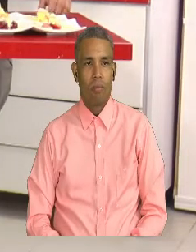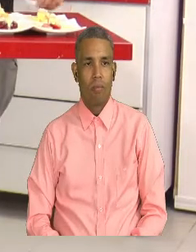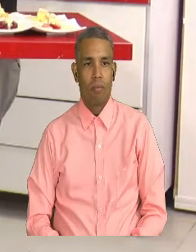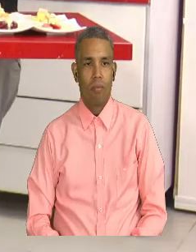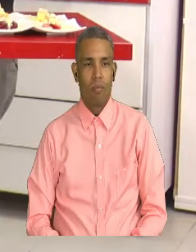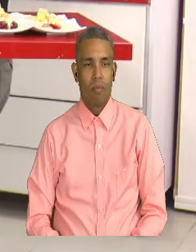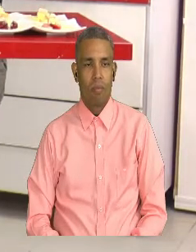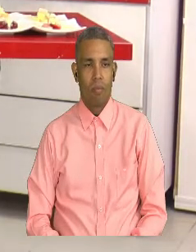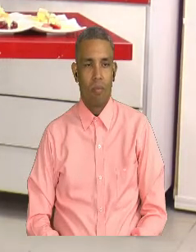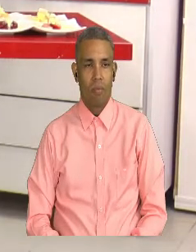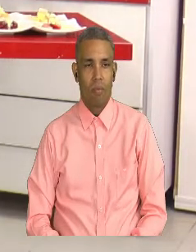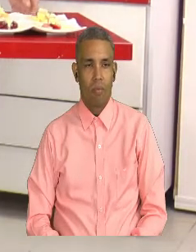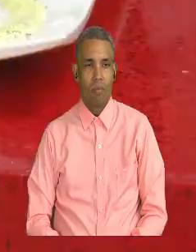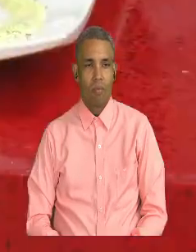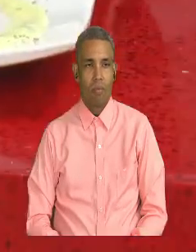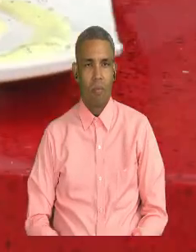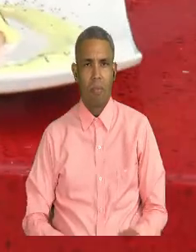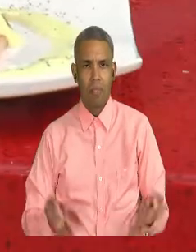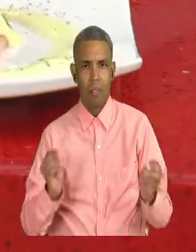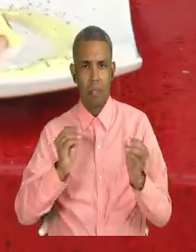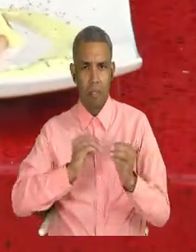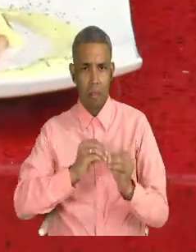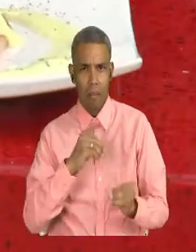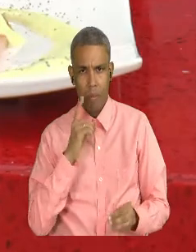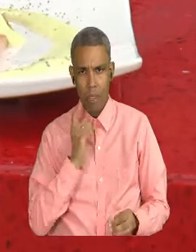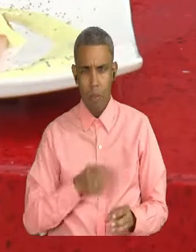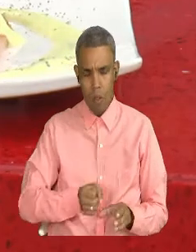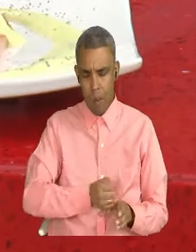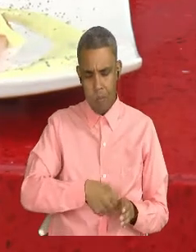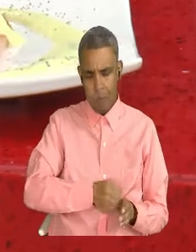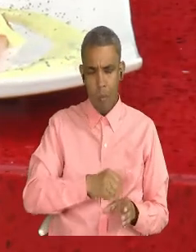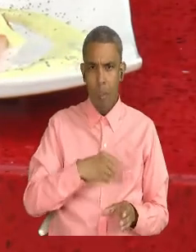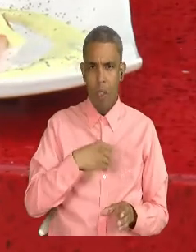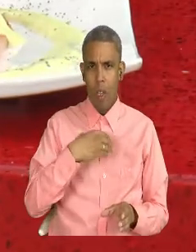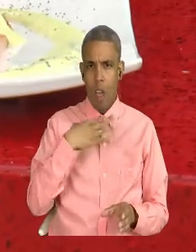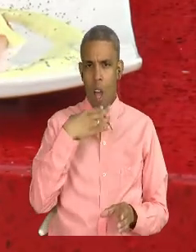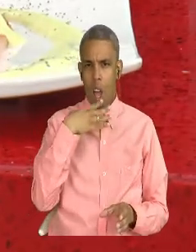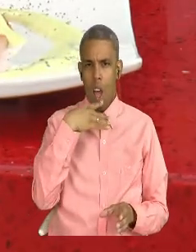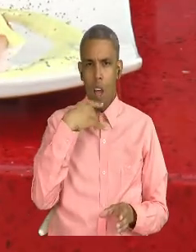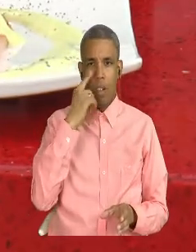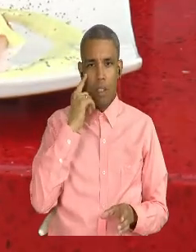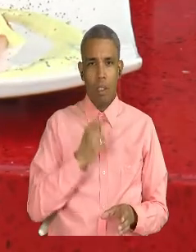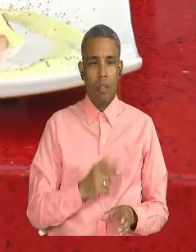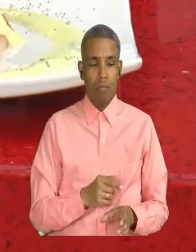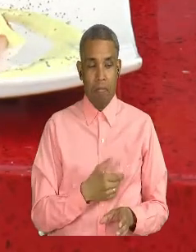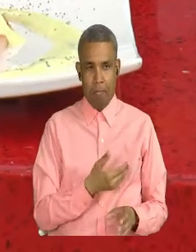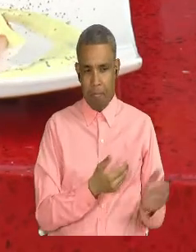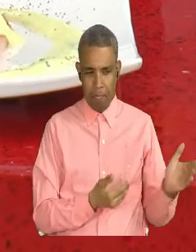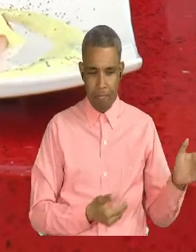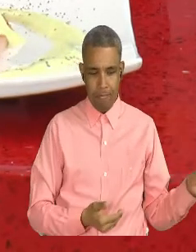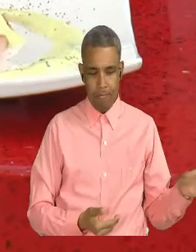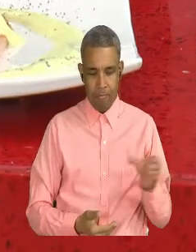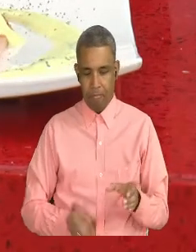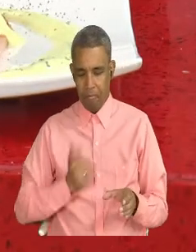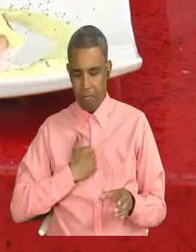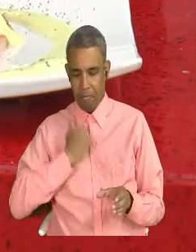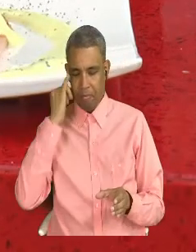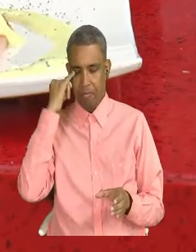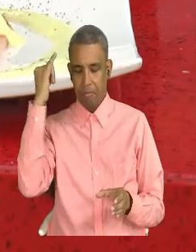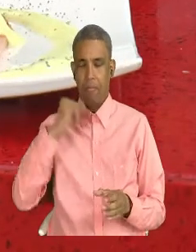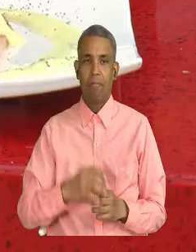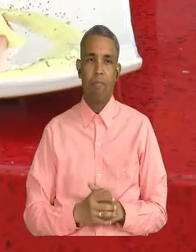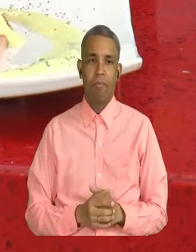el de las especies. Tengo que tener todo el alcance de mi mano para poder hacer mi ensamble. El ensamble. En